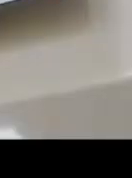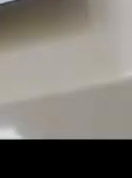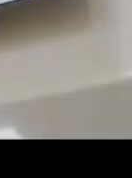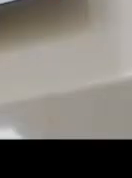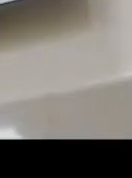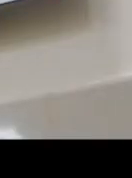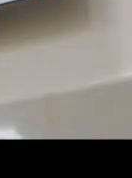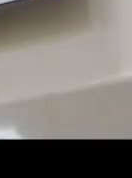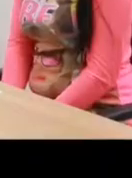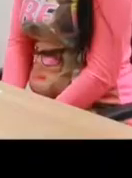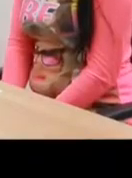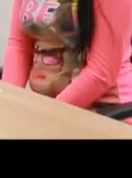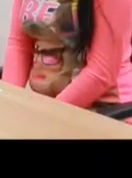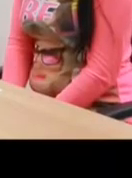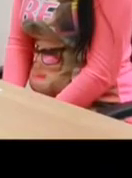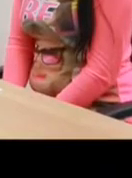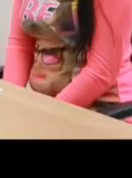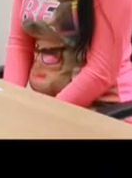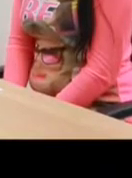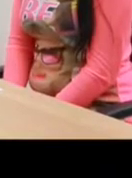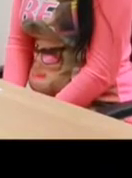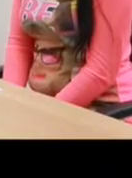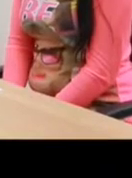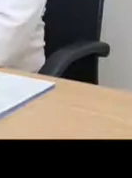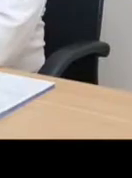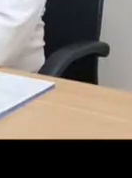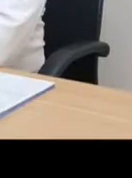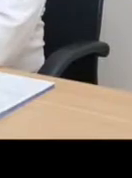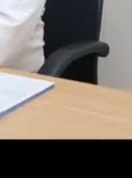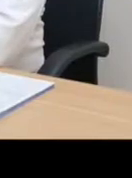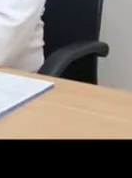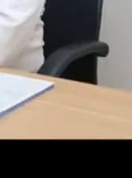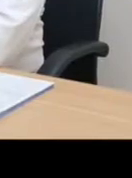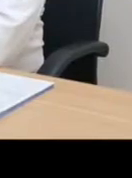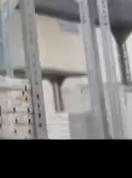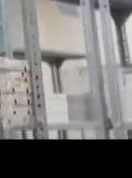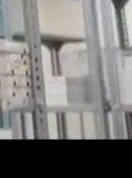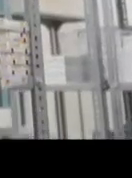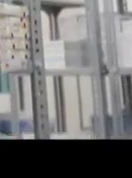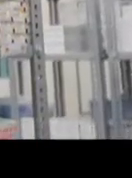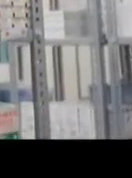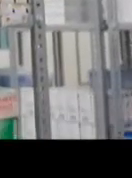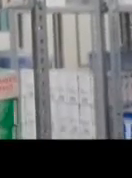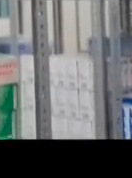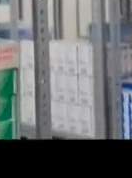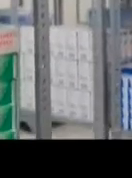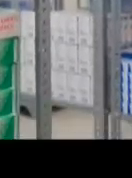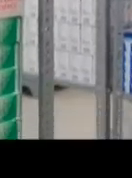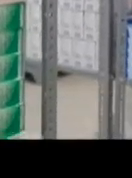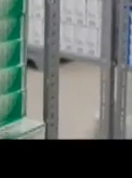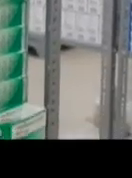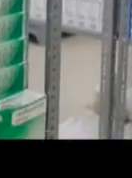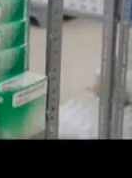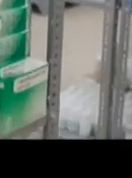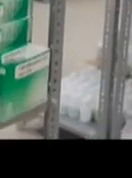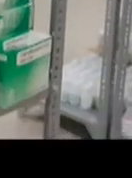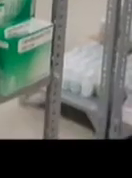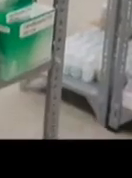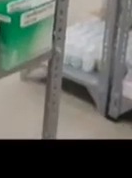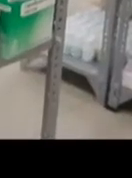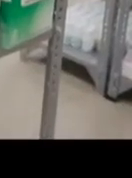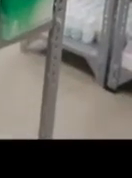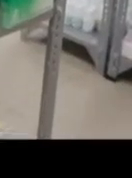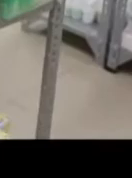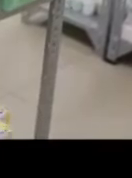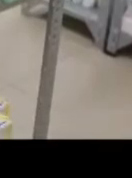atención psicológica rehabilitación y cuidados paliativos el ecuador está realizando una inversión cada